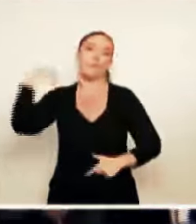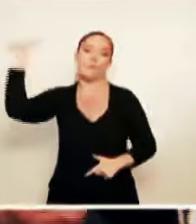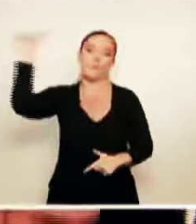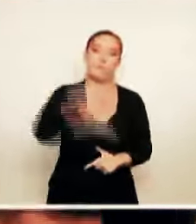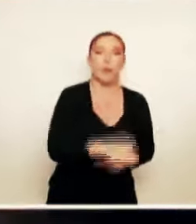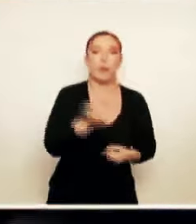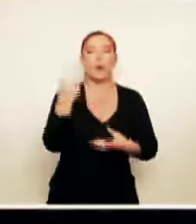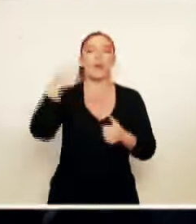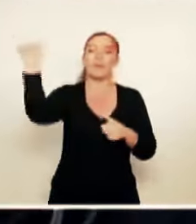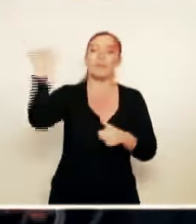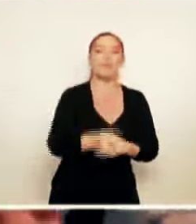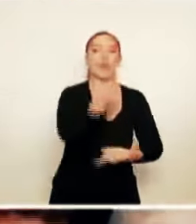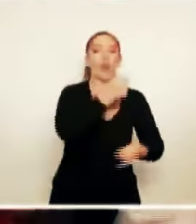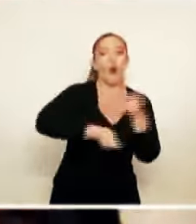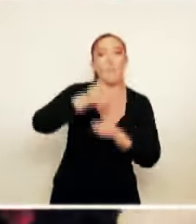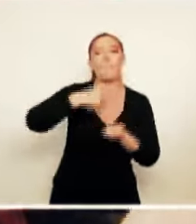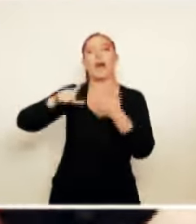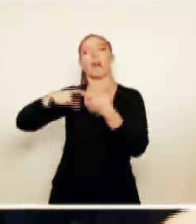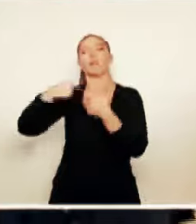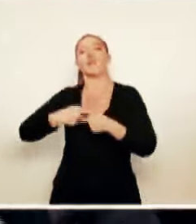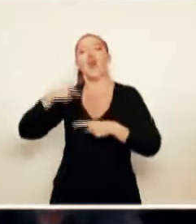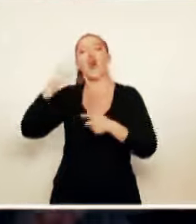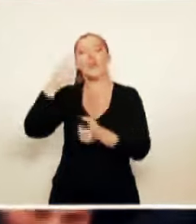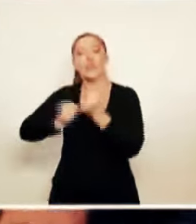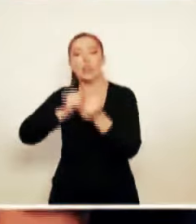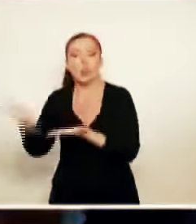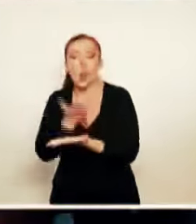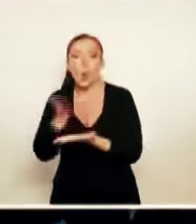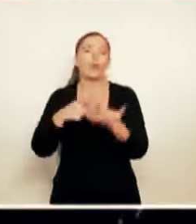caer el comercio, la industria, el consumo residencial, etc.